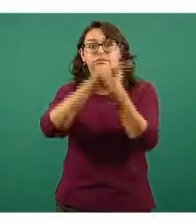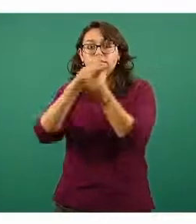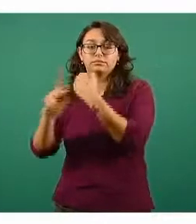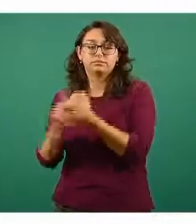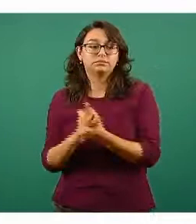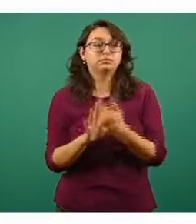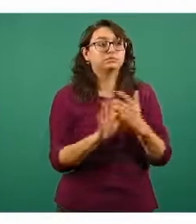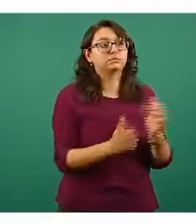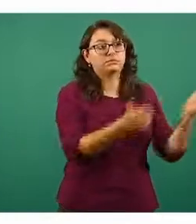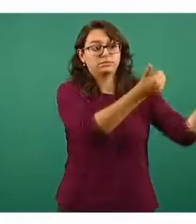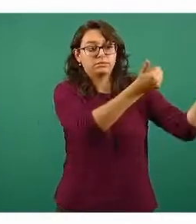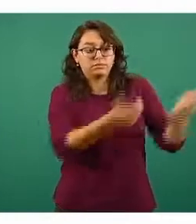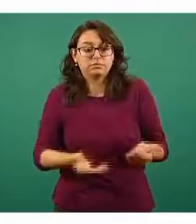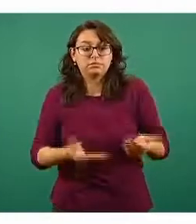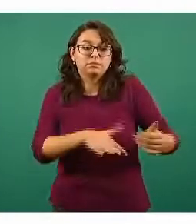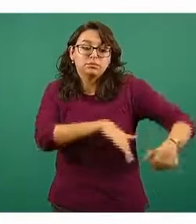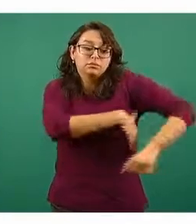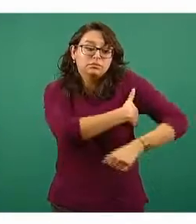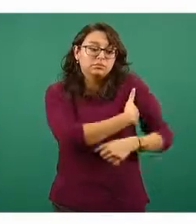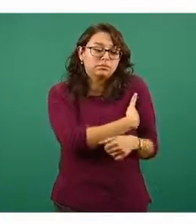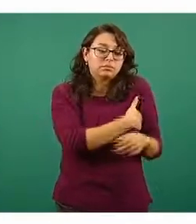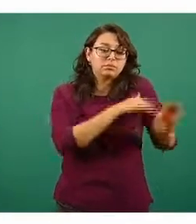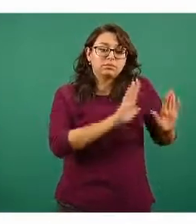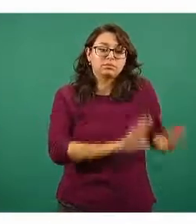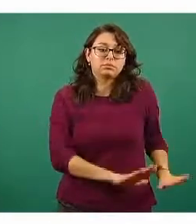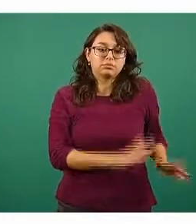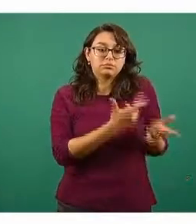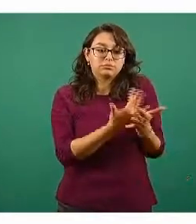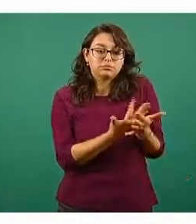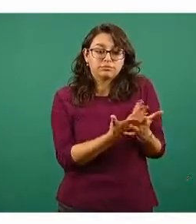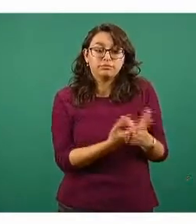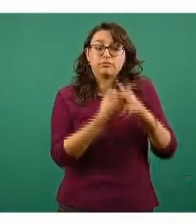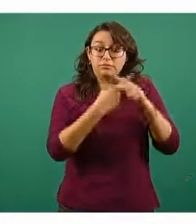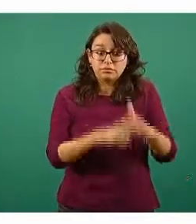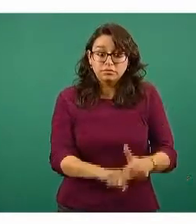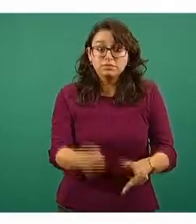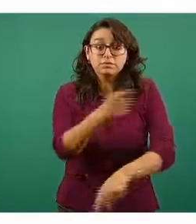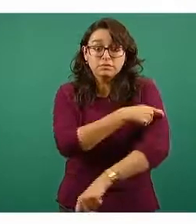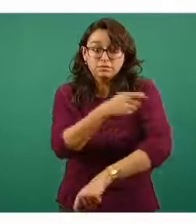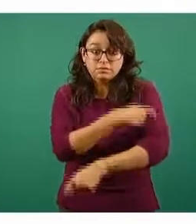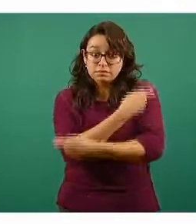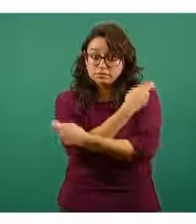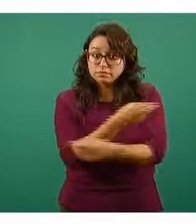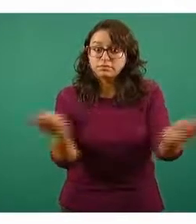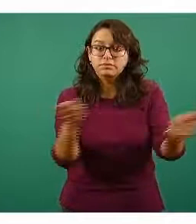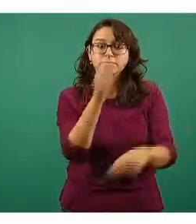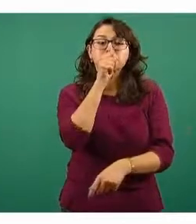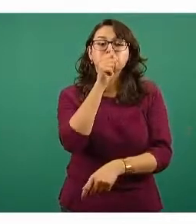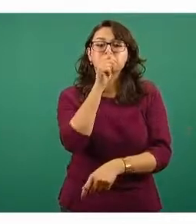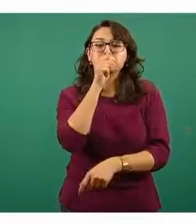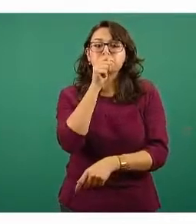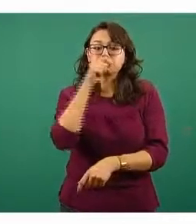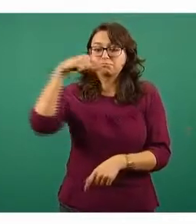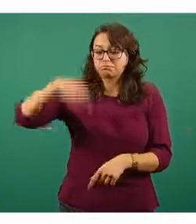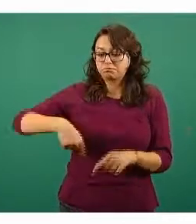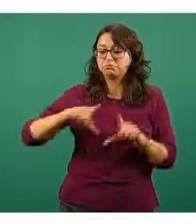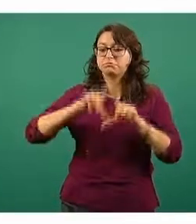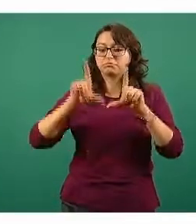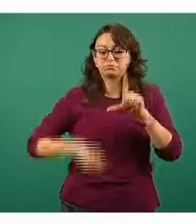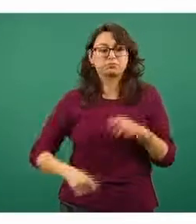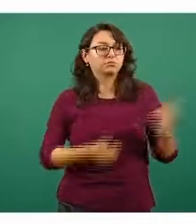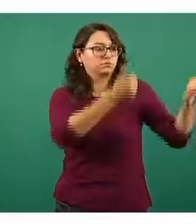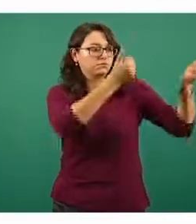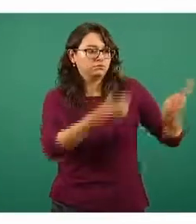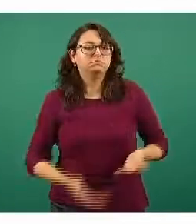guardada y tienen una dotación importante, pero todavía no han podido utilizarla. México ha tenido vacunas y